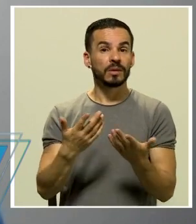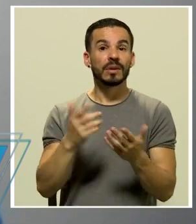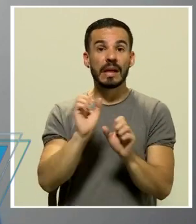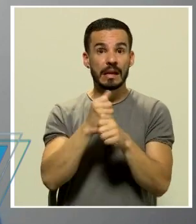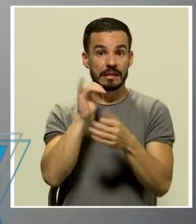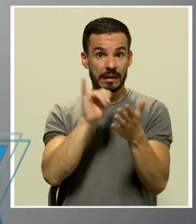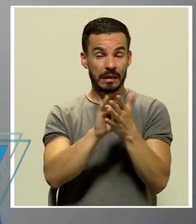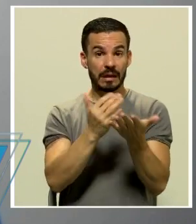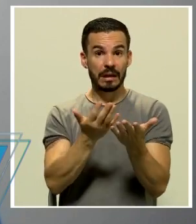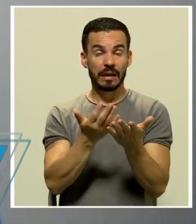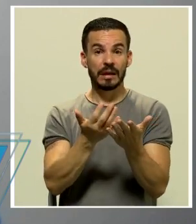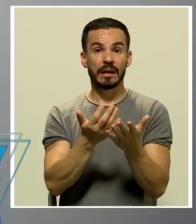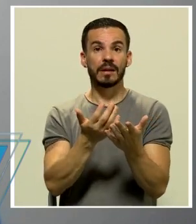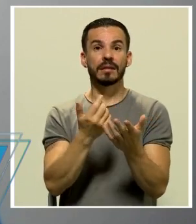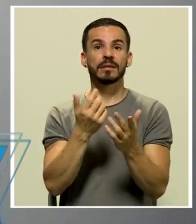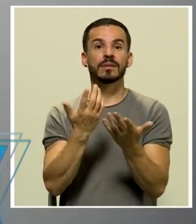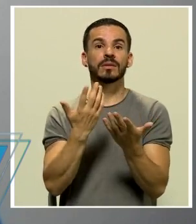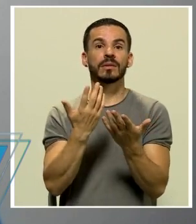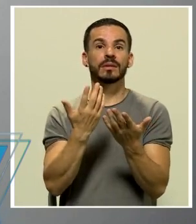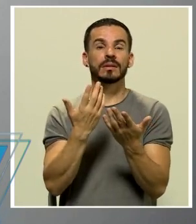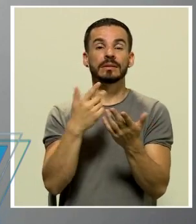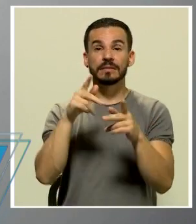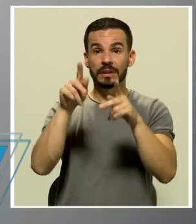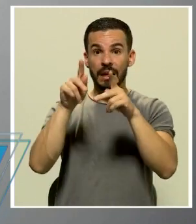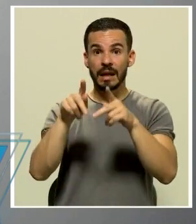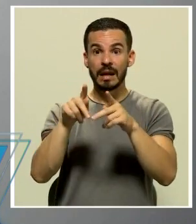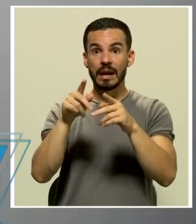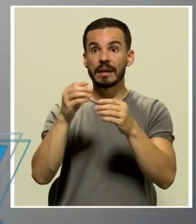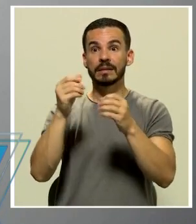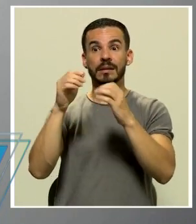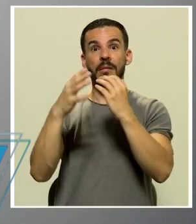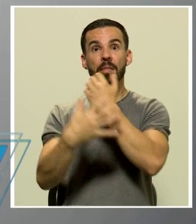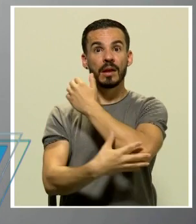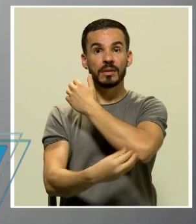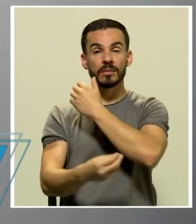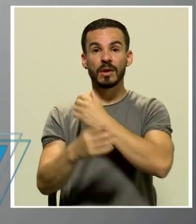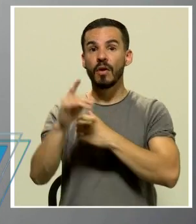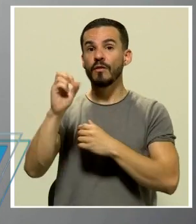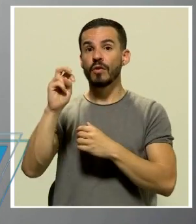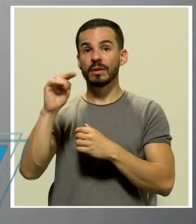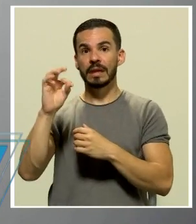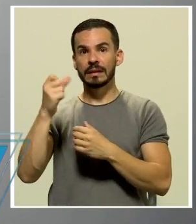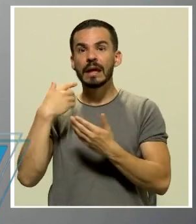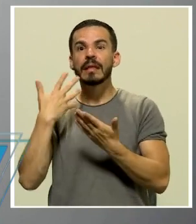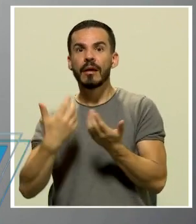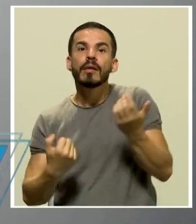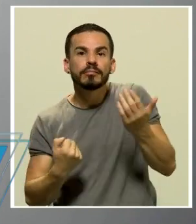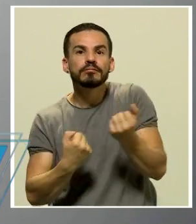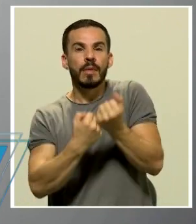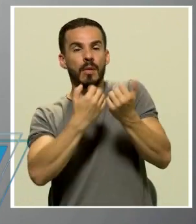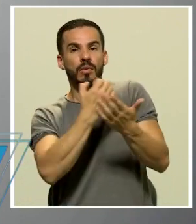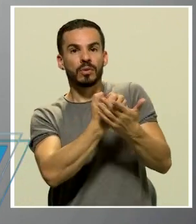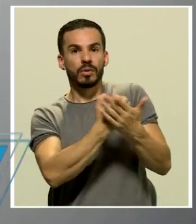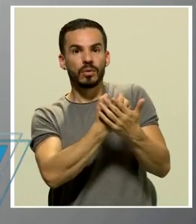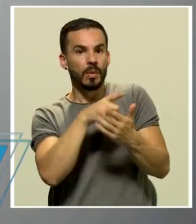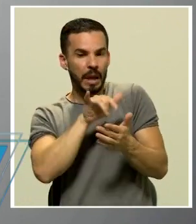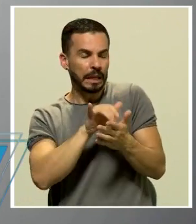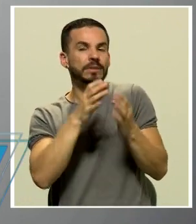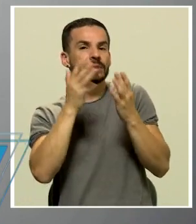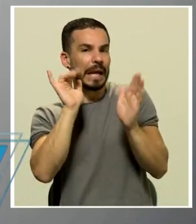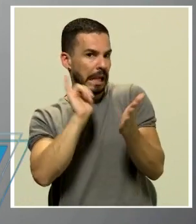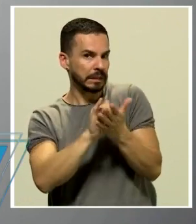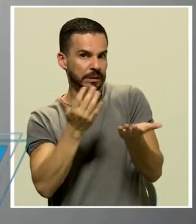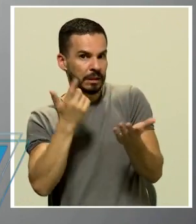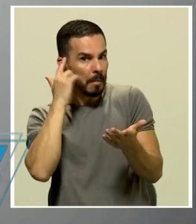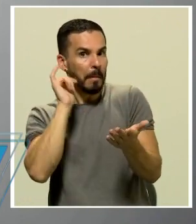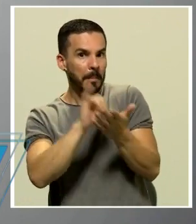hacer eso y a la gente de escasos recursos, la Fonatel la debe subsidiar. Eso no hay vuelta de hoja, ¿verdad?